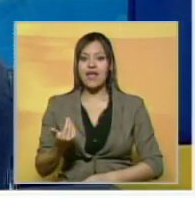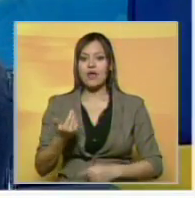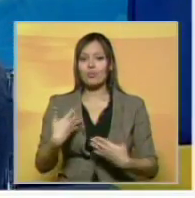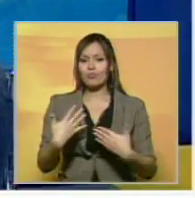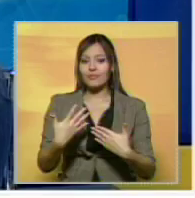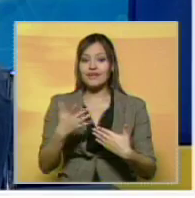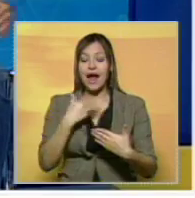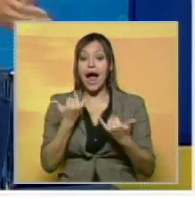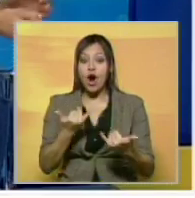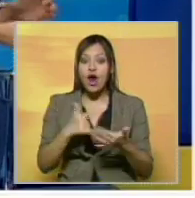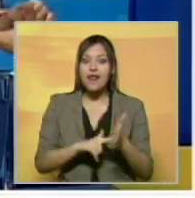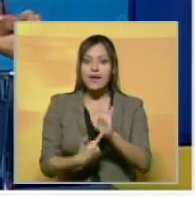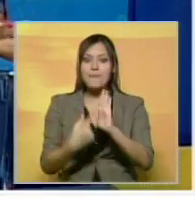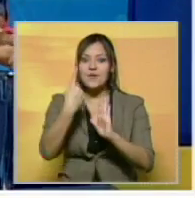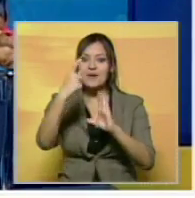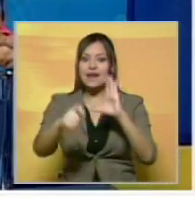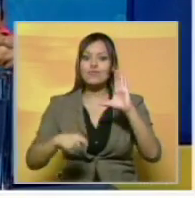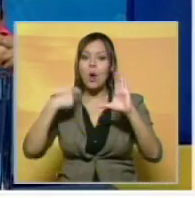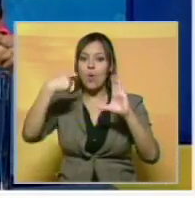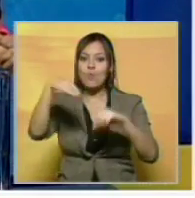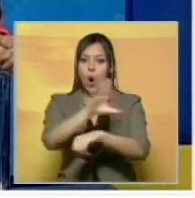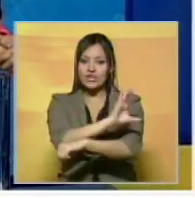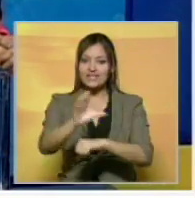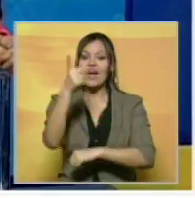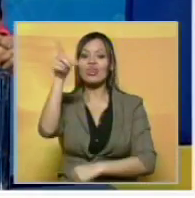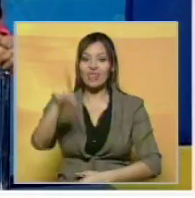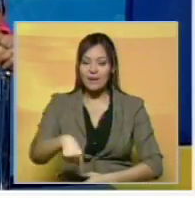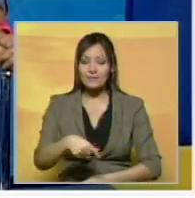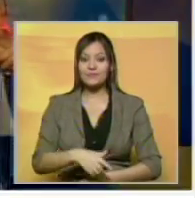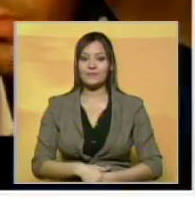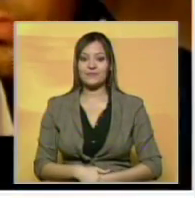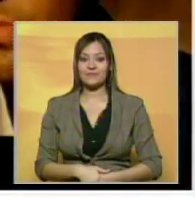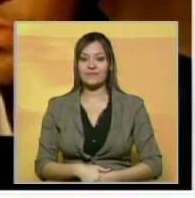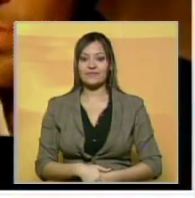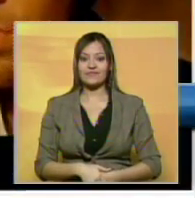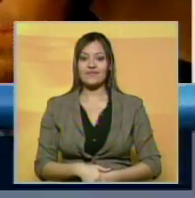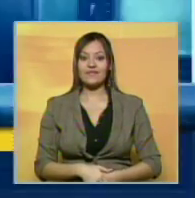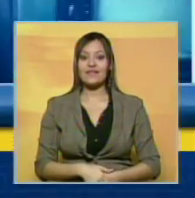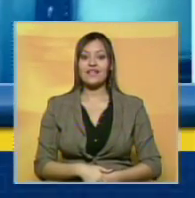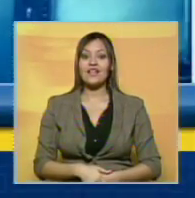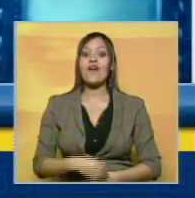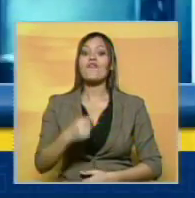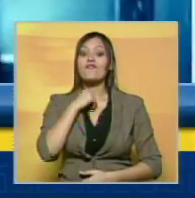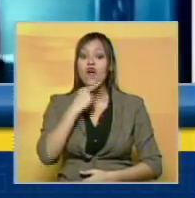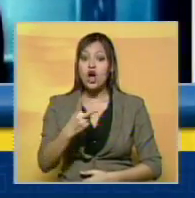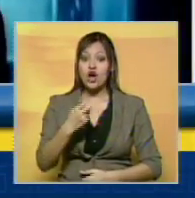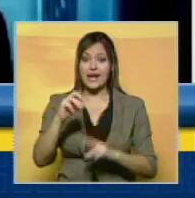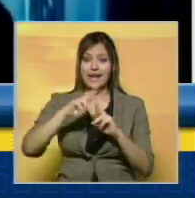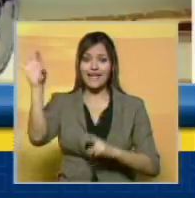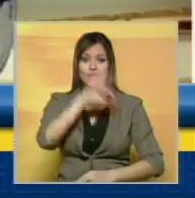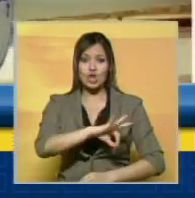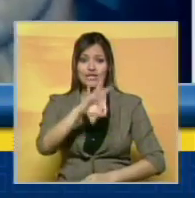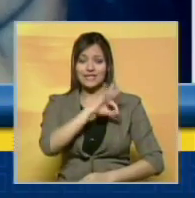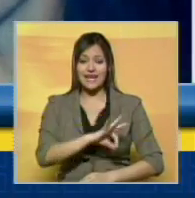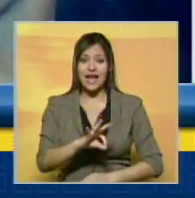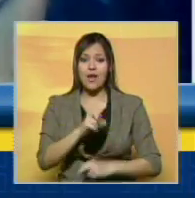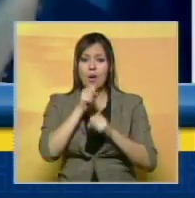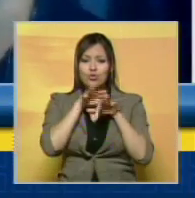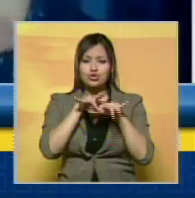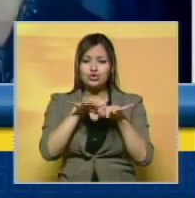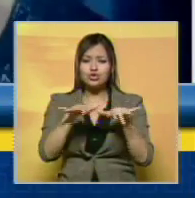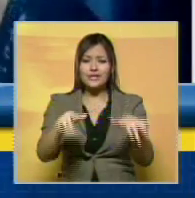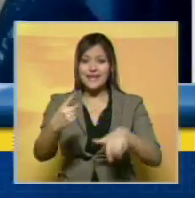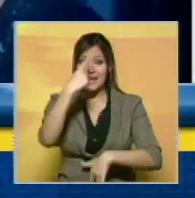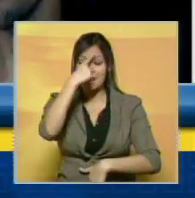un adelanto de su primer sencillo, ¿A un freak o soy un loco? Enrique Iglesias hizo sentir en las redes sociales cuando divulgó la imagen